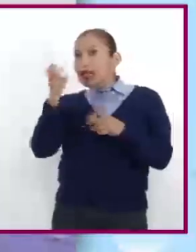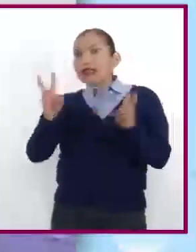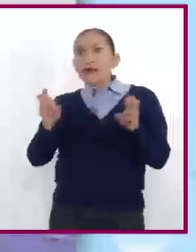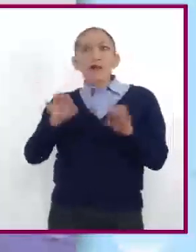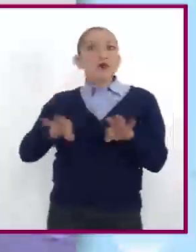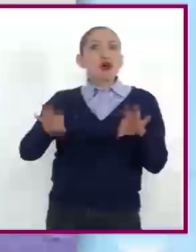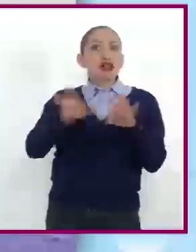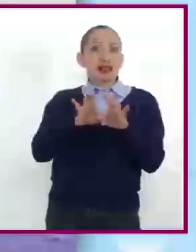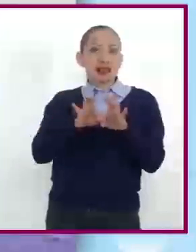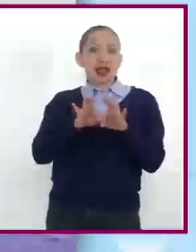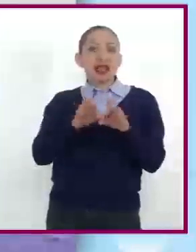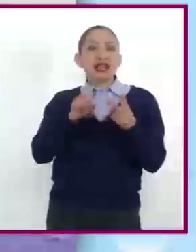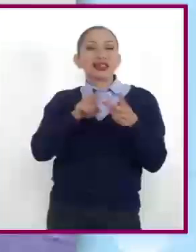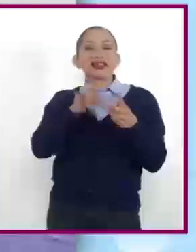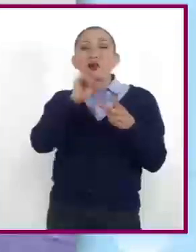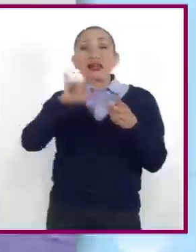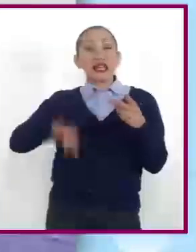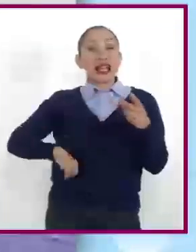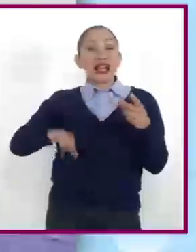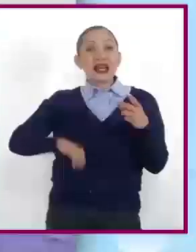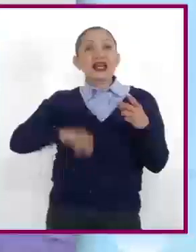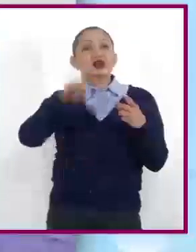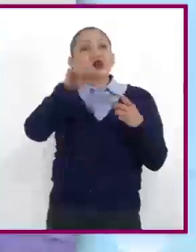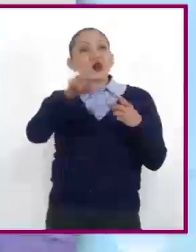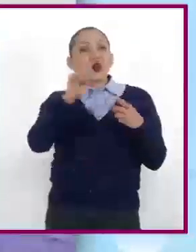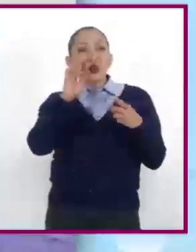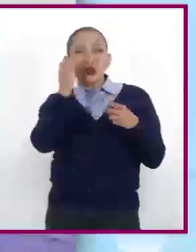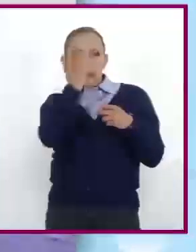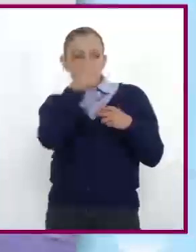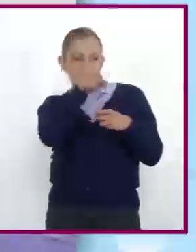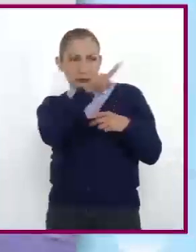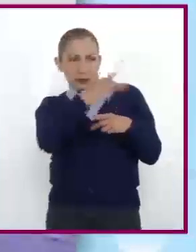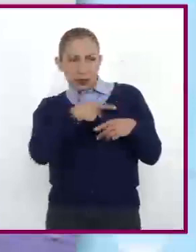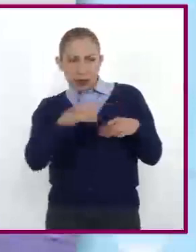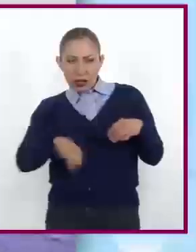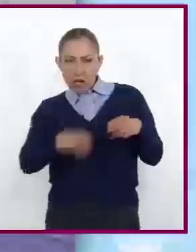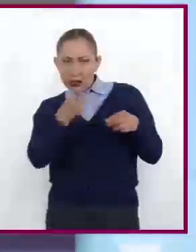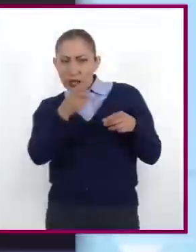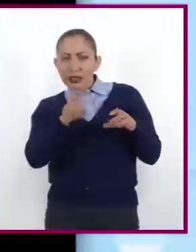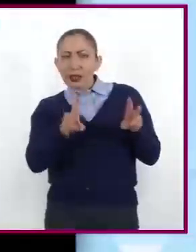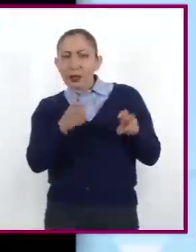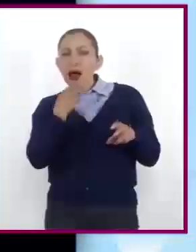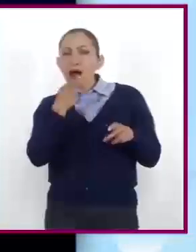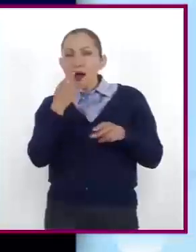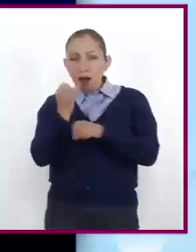pero también del interés que puedas palpar con la gente.